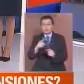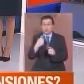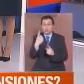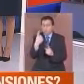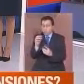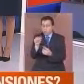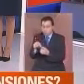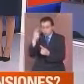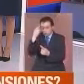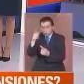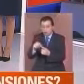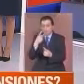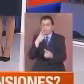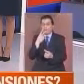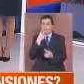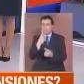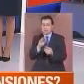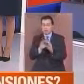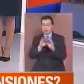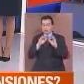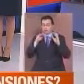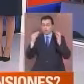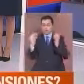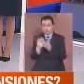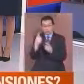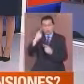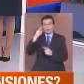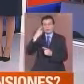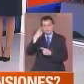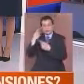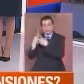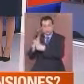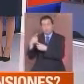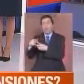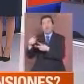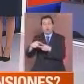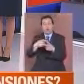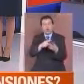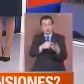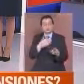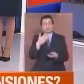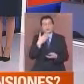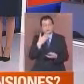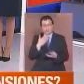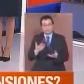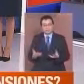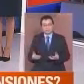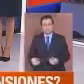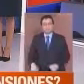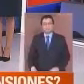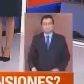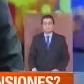activo en particular, o sea, considerando solo el caso de China y los efectos que están provocando en los mercados.